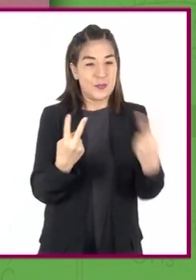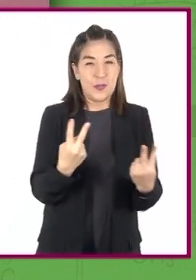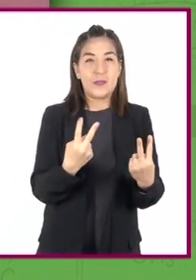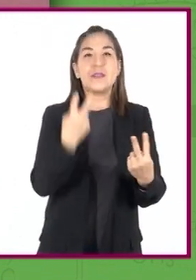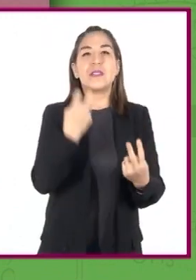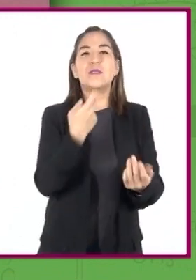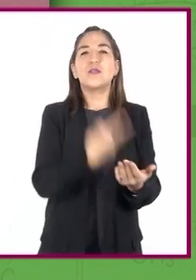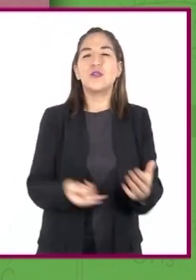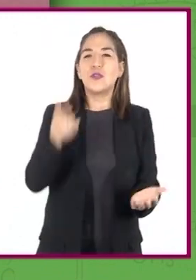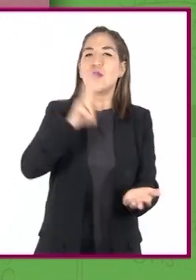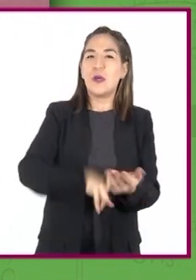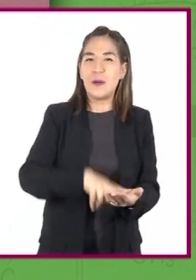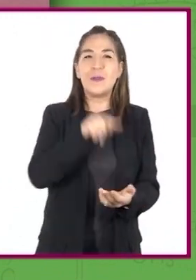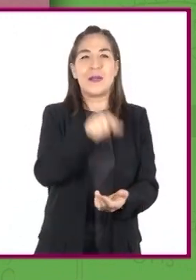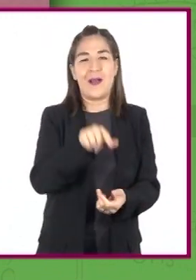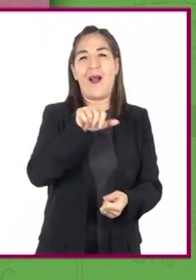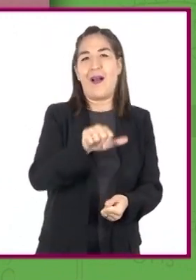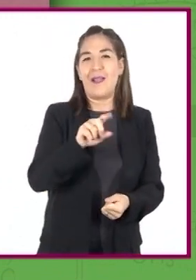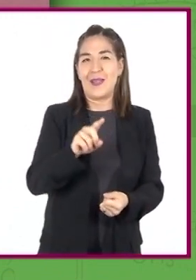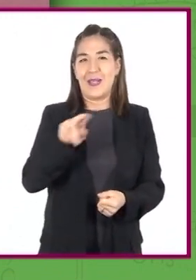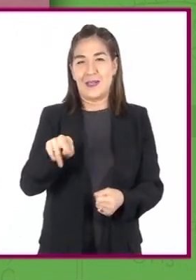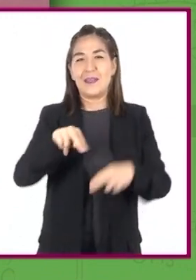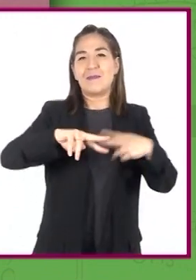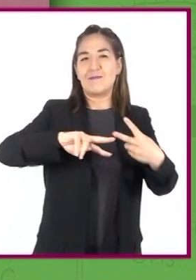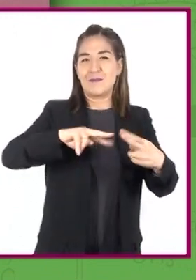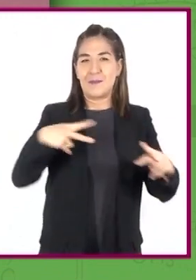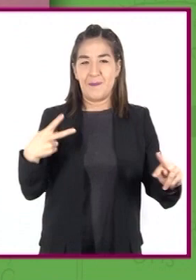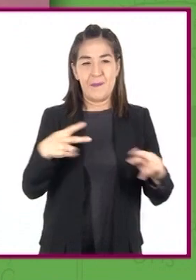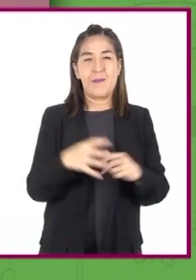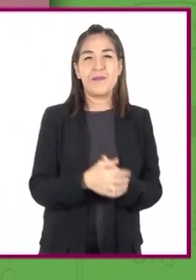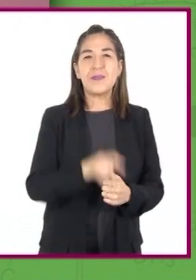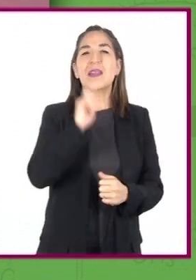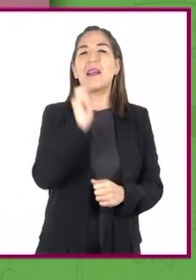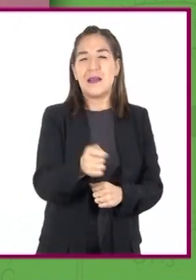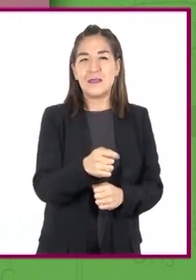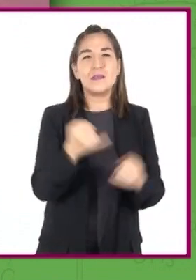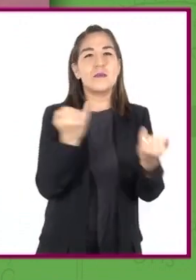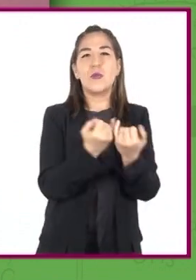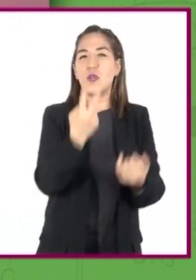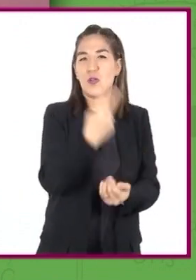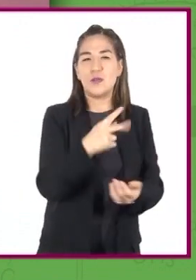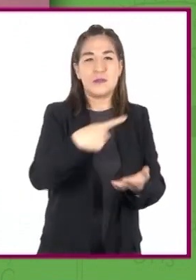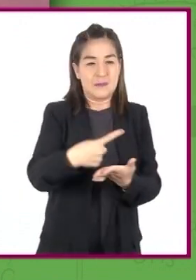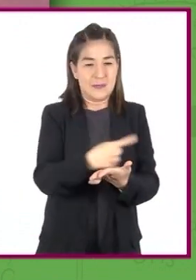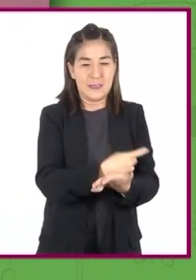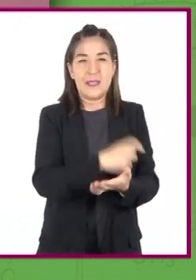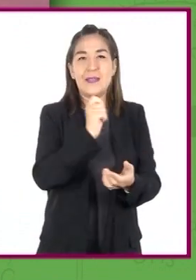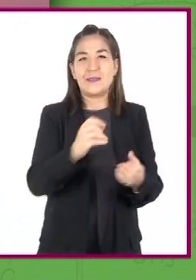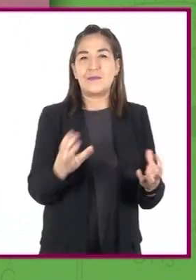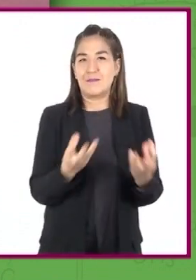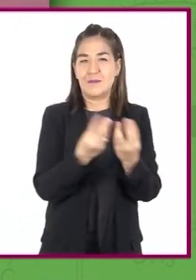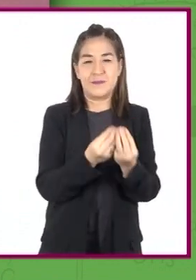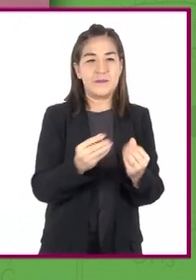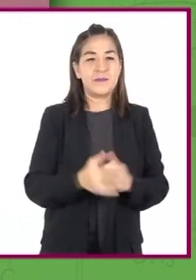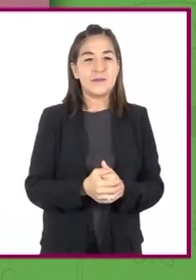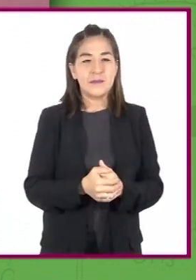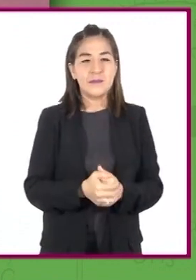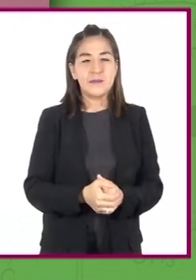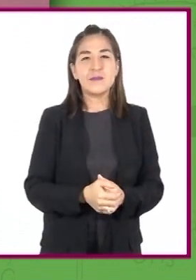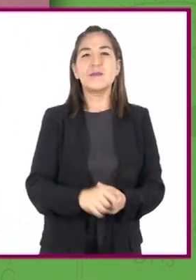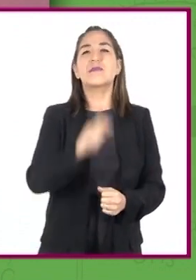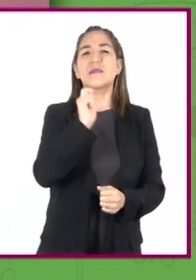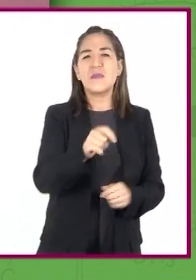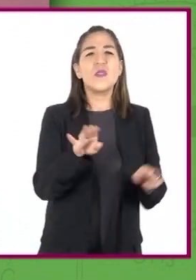una duplicación del ADN. Da así lugar a dos células hijas. Este proceso